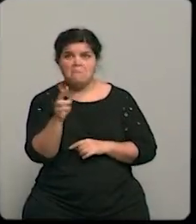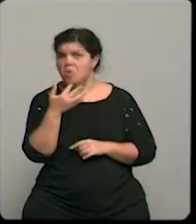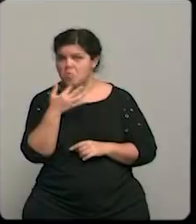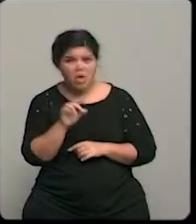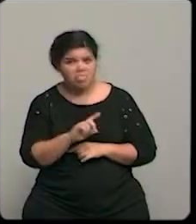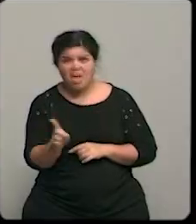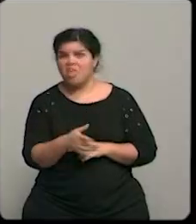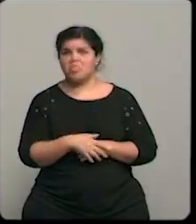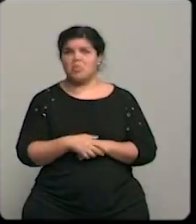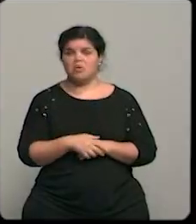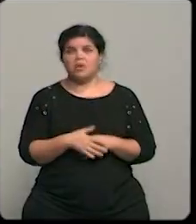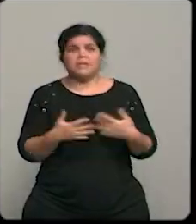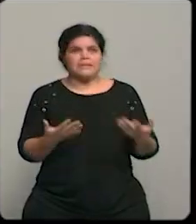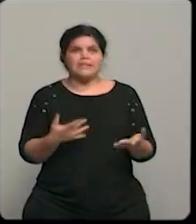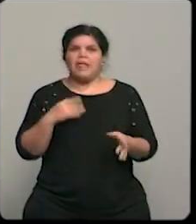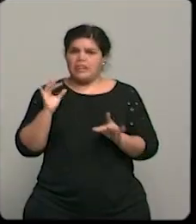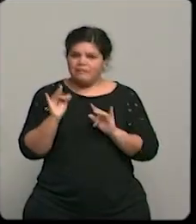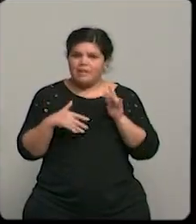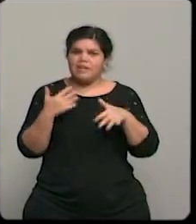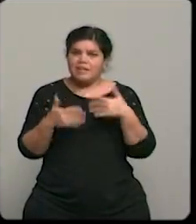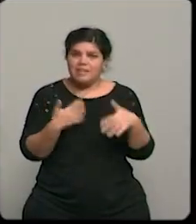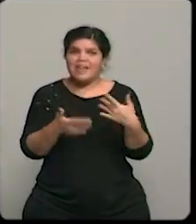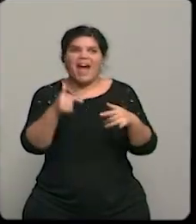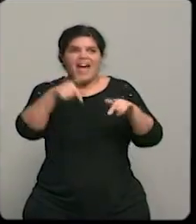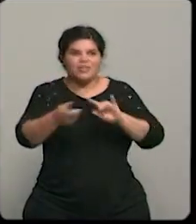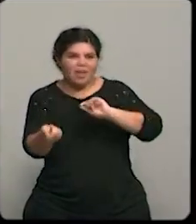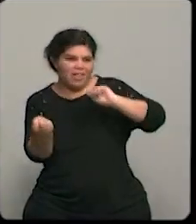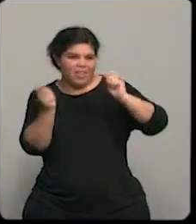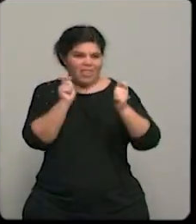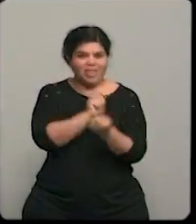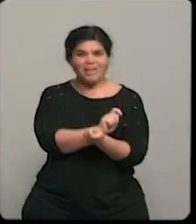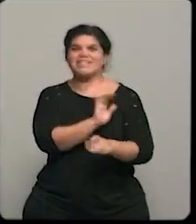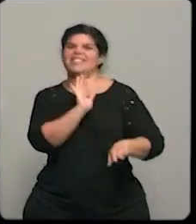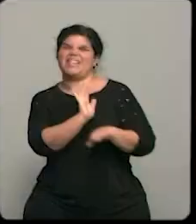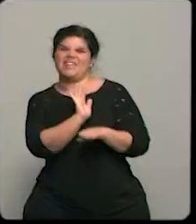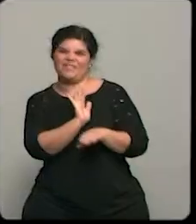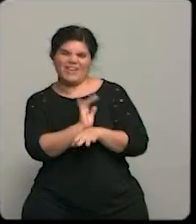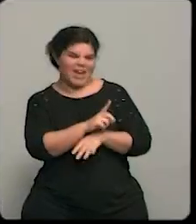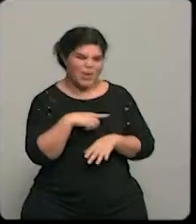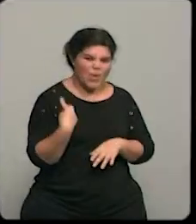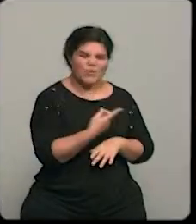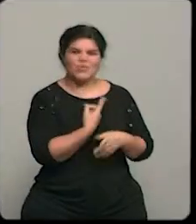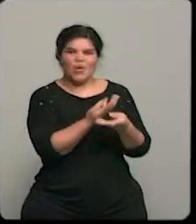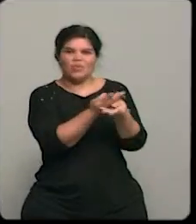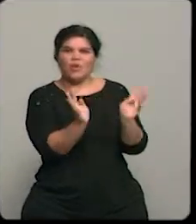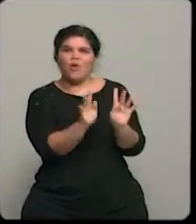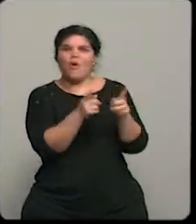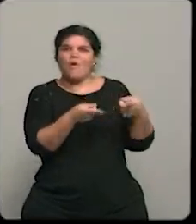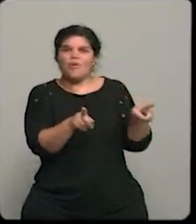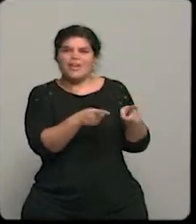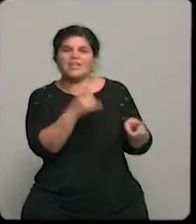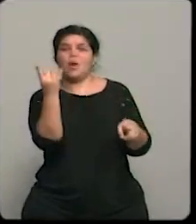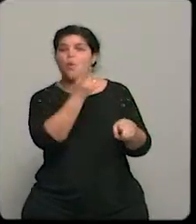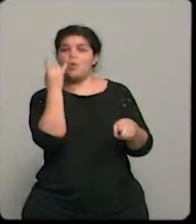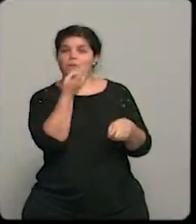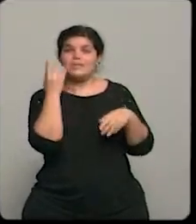pruebas me remito, digo, uno va logrando esa pertenencia. Este espacio además nos ha ayudado, ¿no? La nave Uncuyo ha